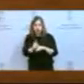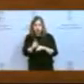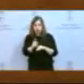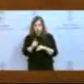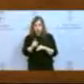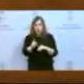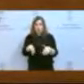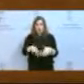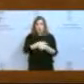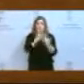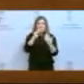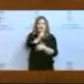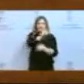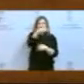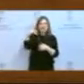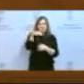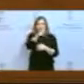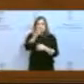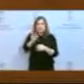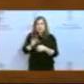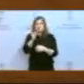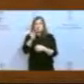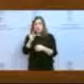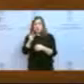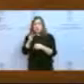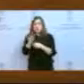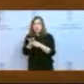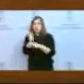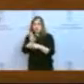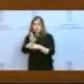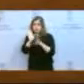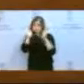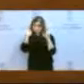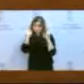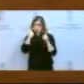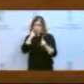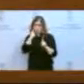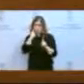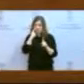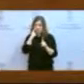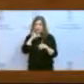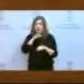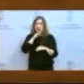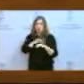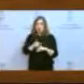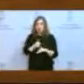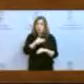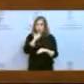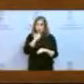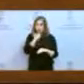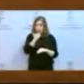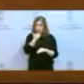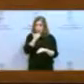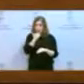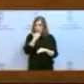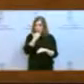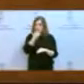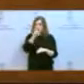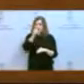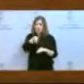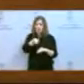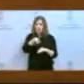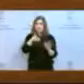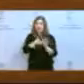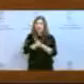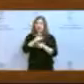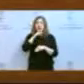en 17 resoluciones y 7 mociones. Ahí es nada. Incumplir algo lleva aparejado también el